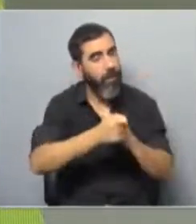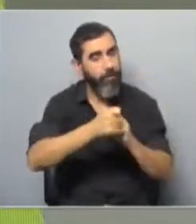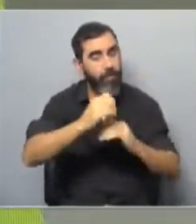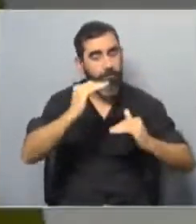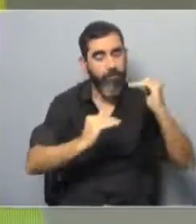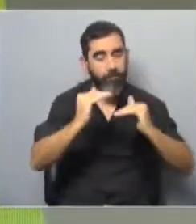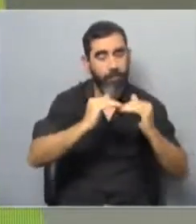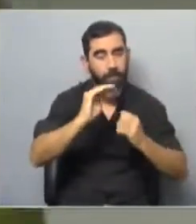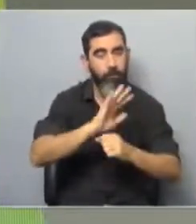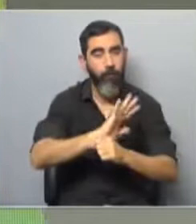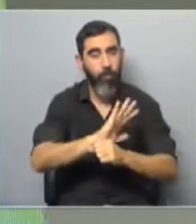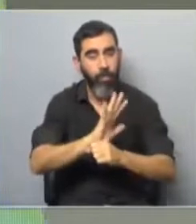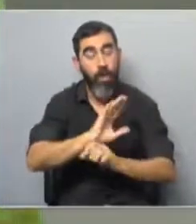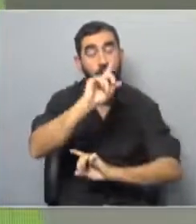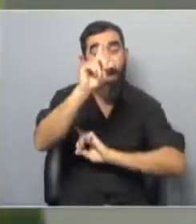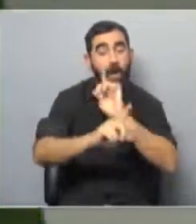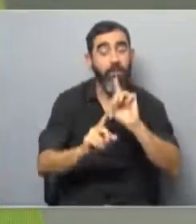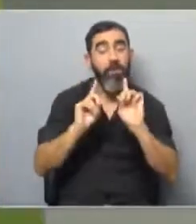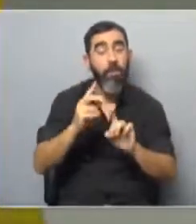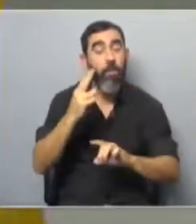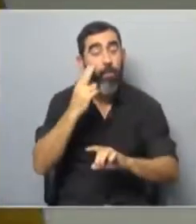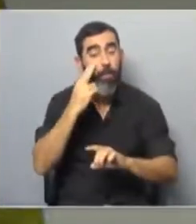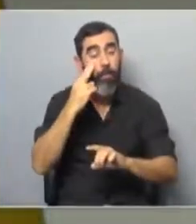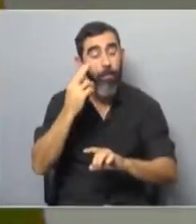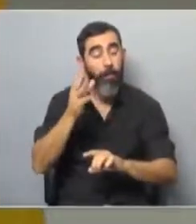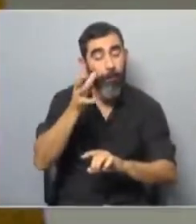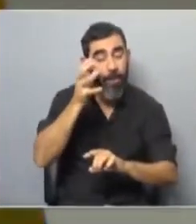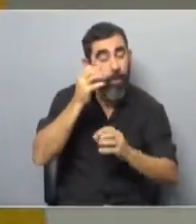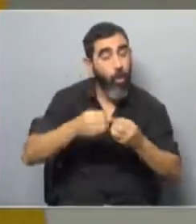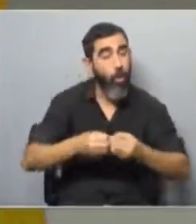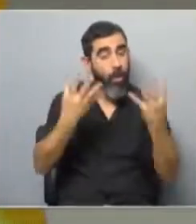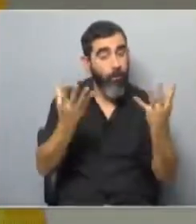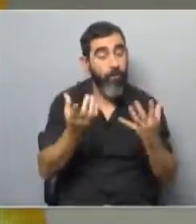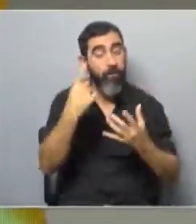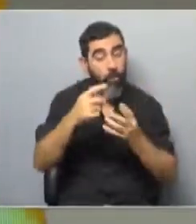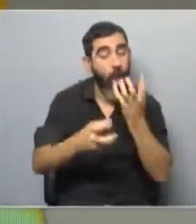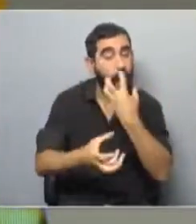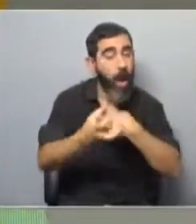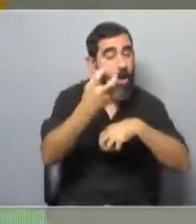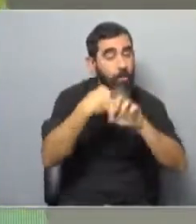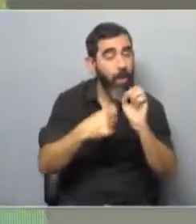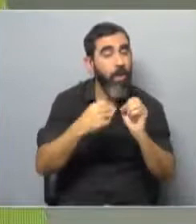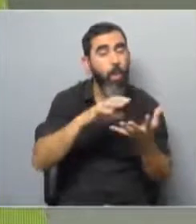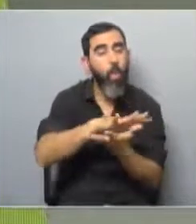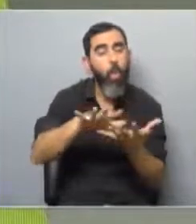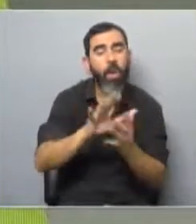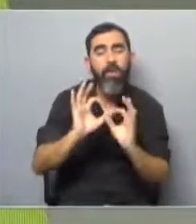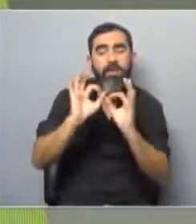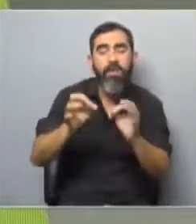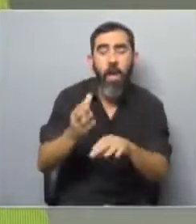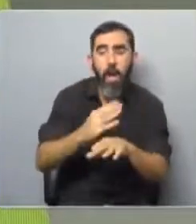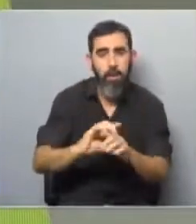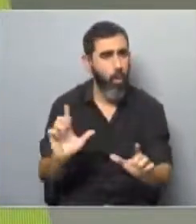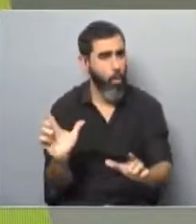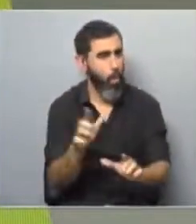equilibrio biológico y en muchos casos amenazarlo de manera grave. ¿Qué llevó a estas especies a esos lugares a los que no